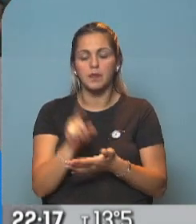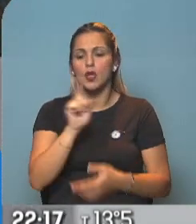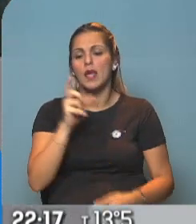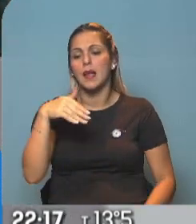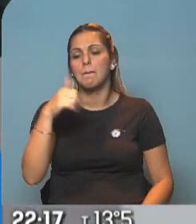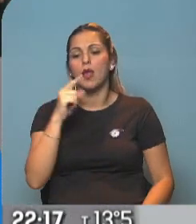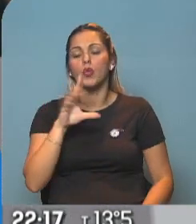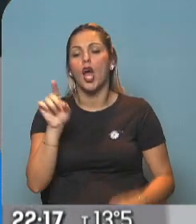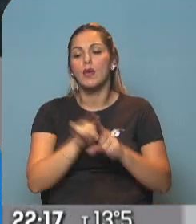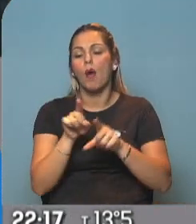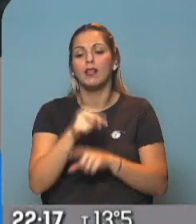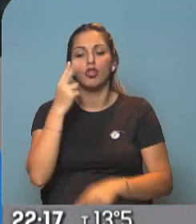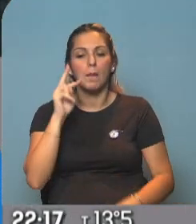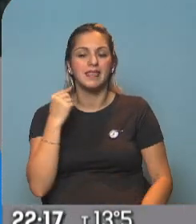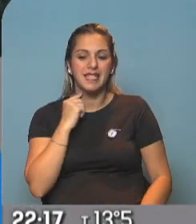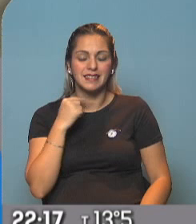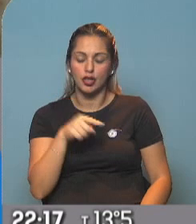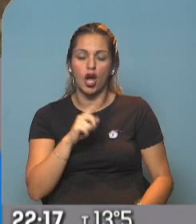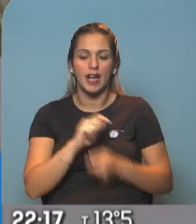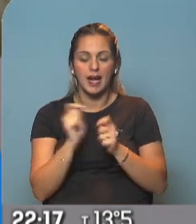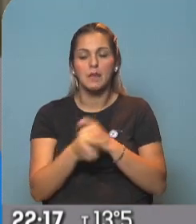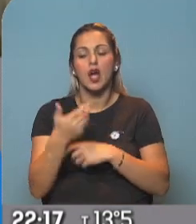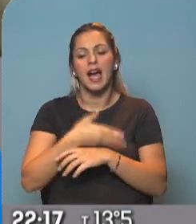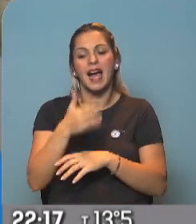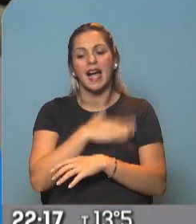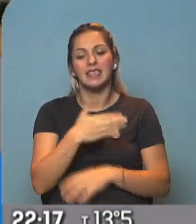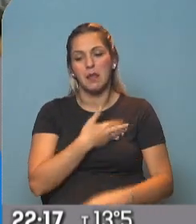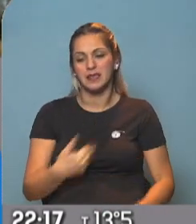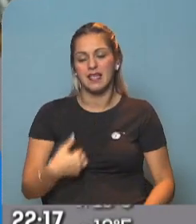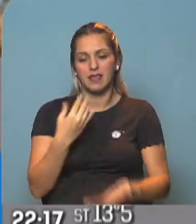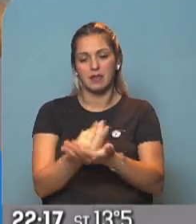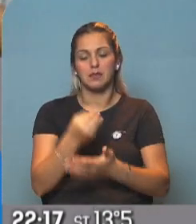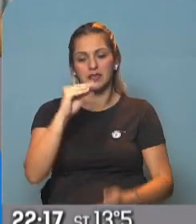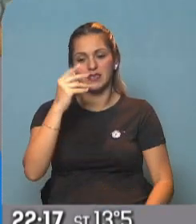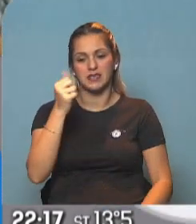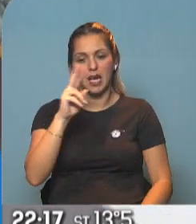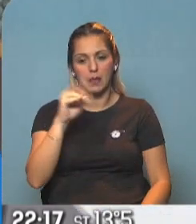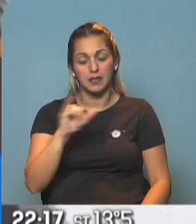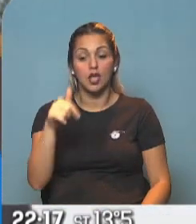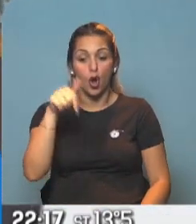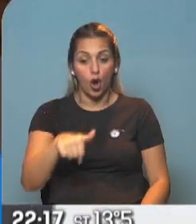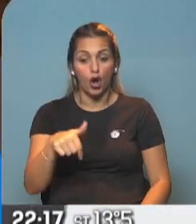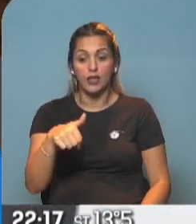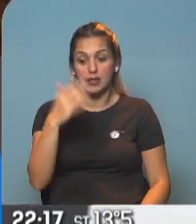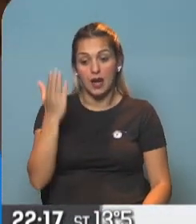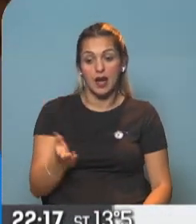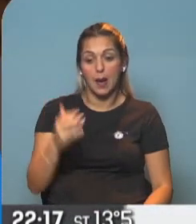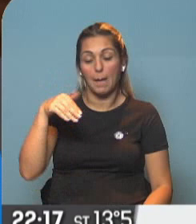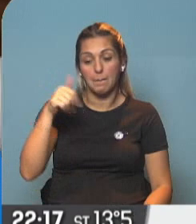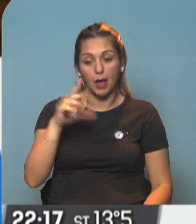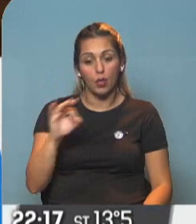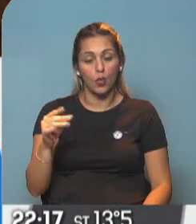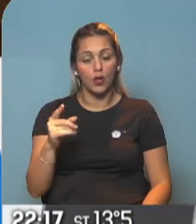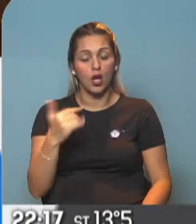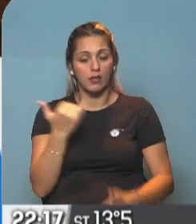Maduro de 2013. En ese momento el presidente designado por Chávez hoy es un líder que logró, como decías, inclusive